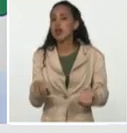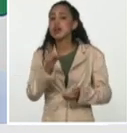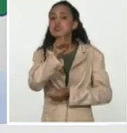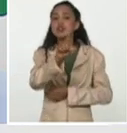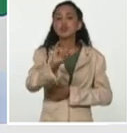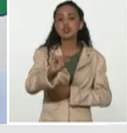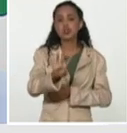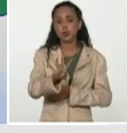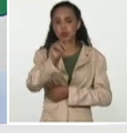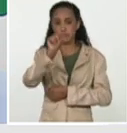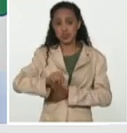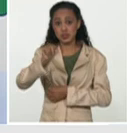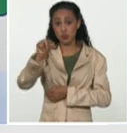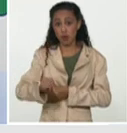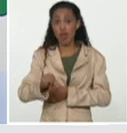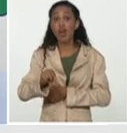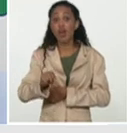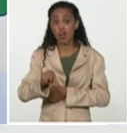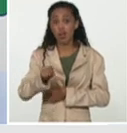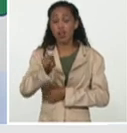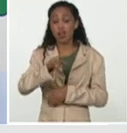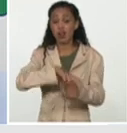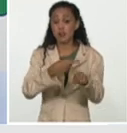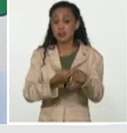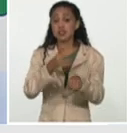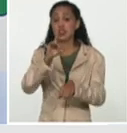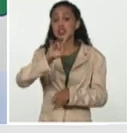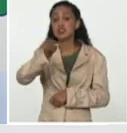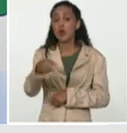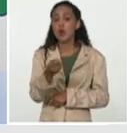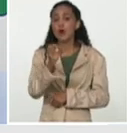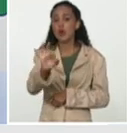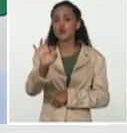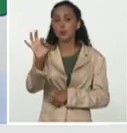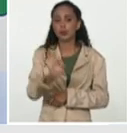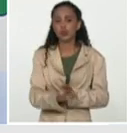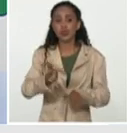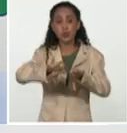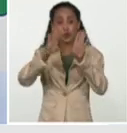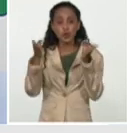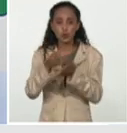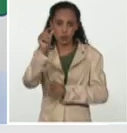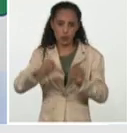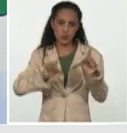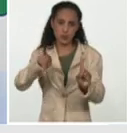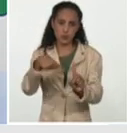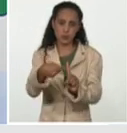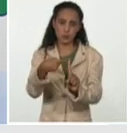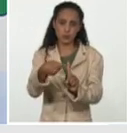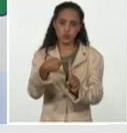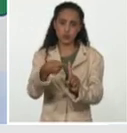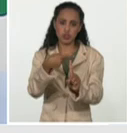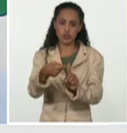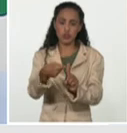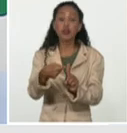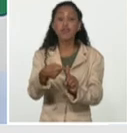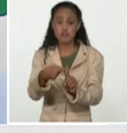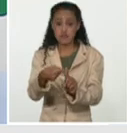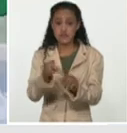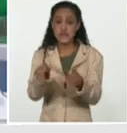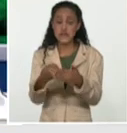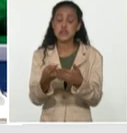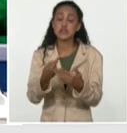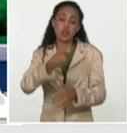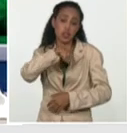164 personas, el 15,8% de todos los diagnosticados en el día de ayer.